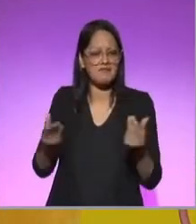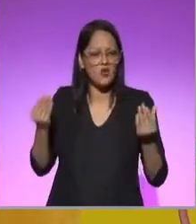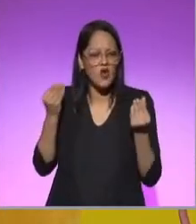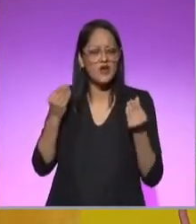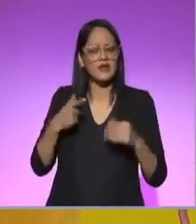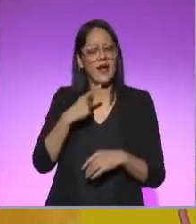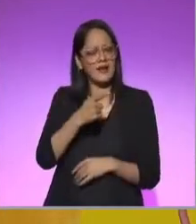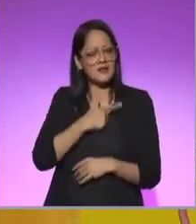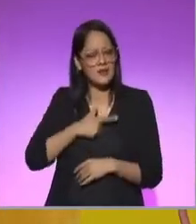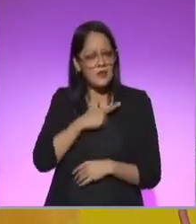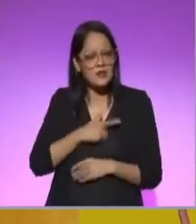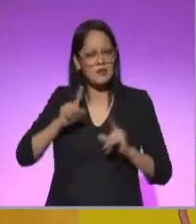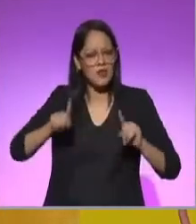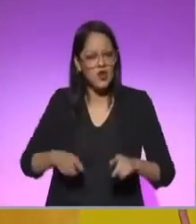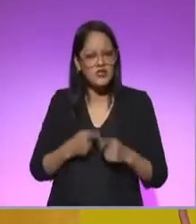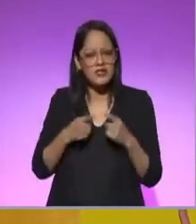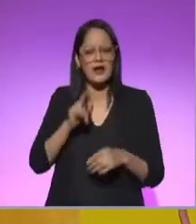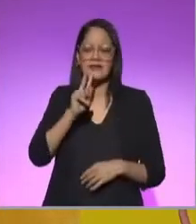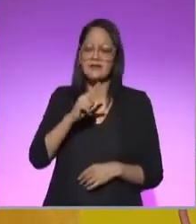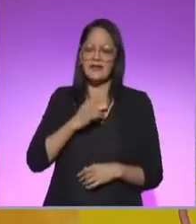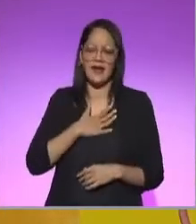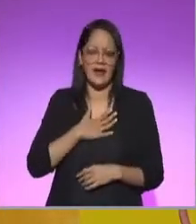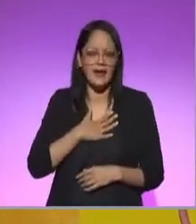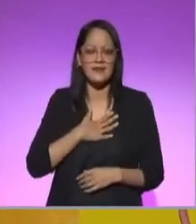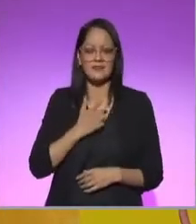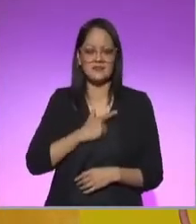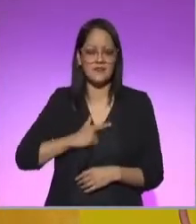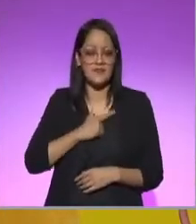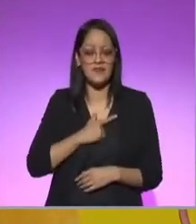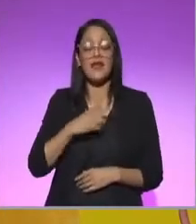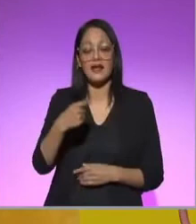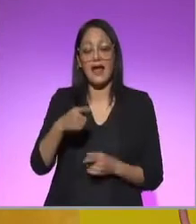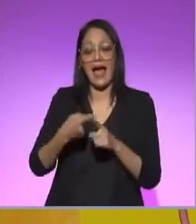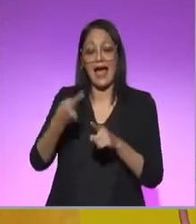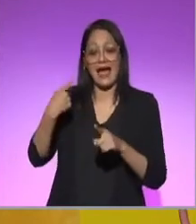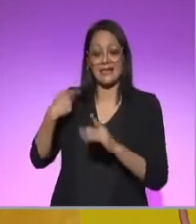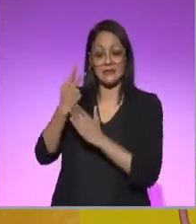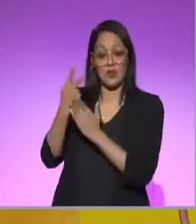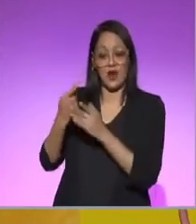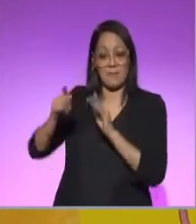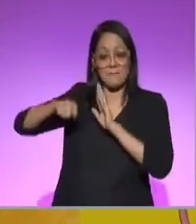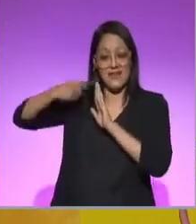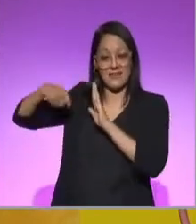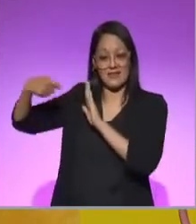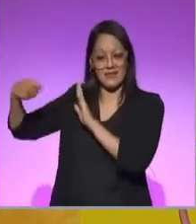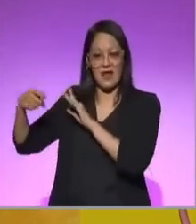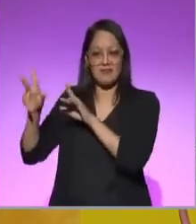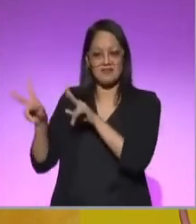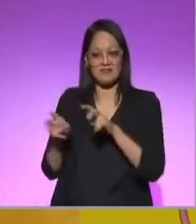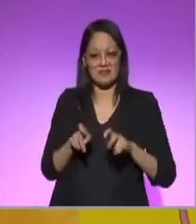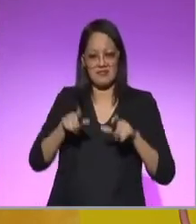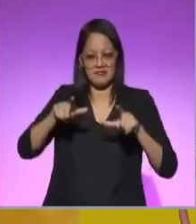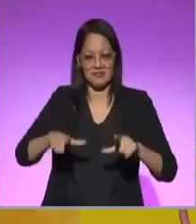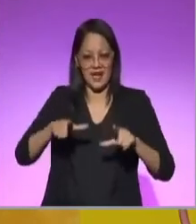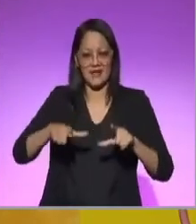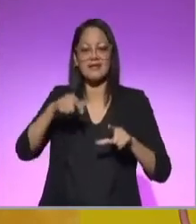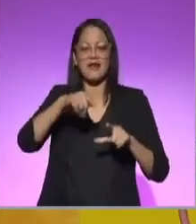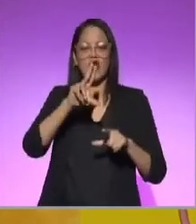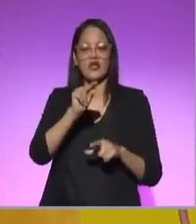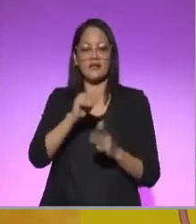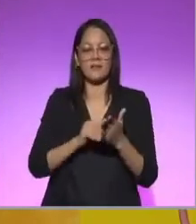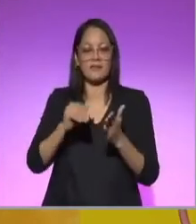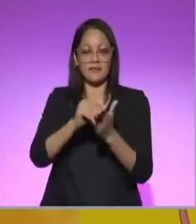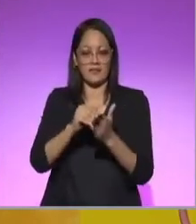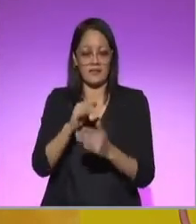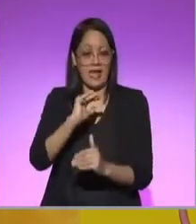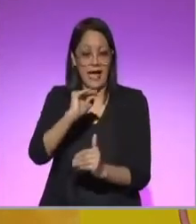que nos inspiran. Recuerden que los programas anteriores están disponibles en la página de 80 millones por todas partes. Y antes de cerrar,